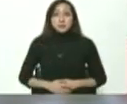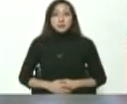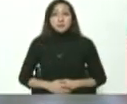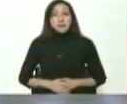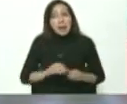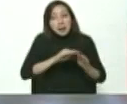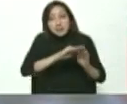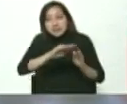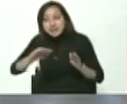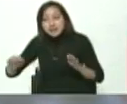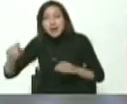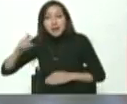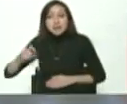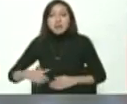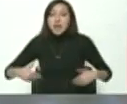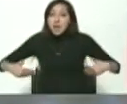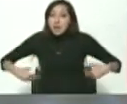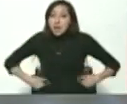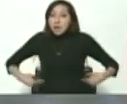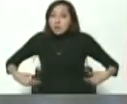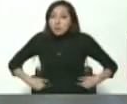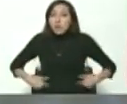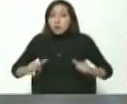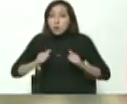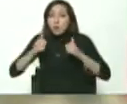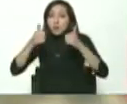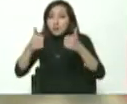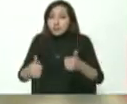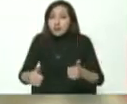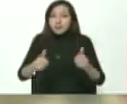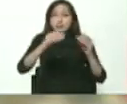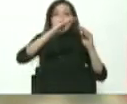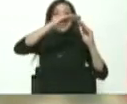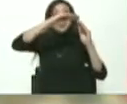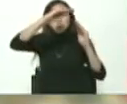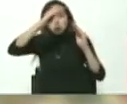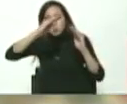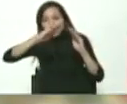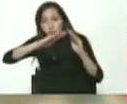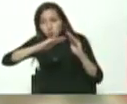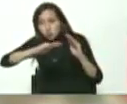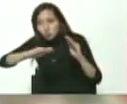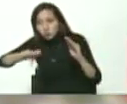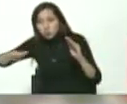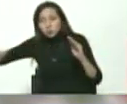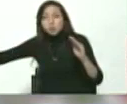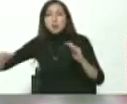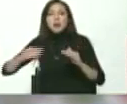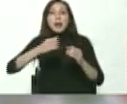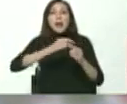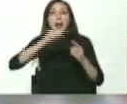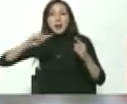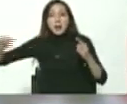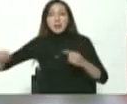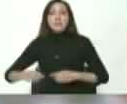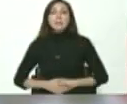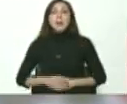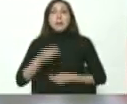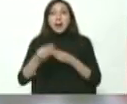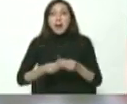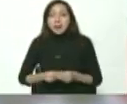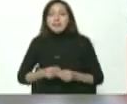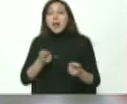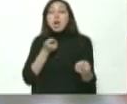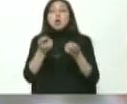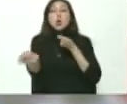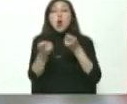el gran esfuerzo que debemos hacer es comenzar a bajar la meseta, ¿verdad? Para controlarla plenamente.